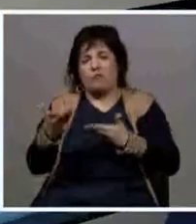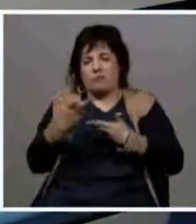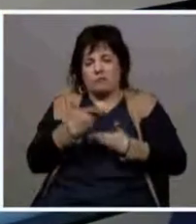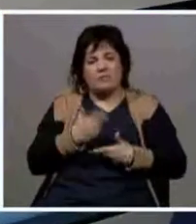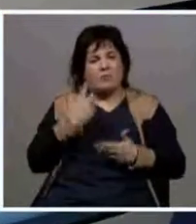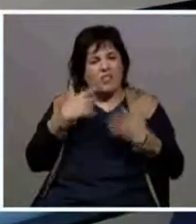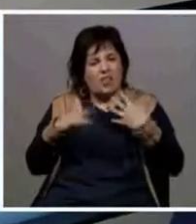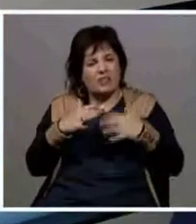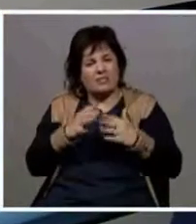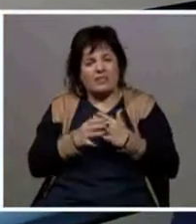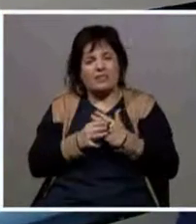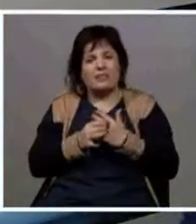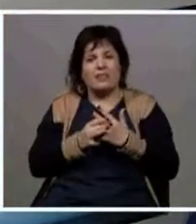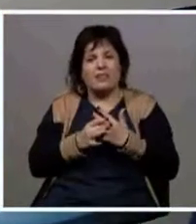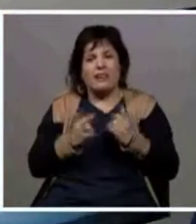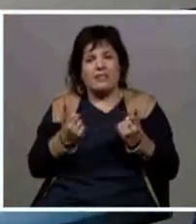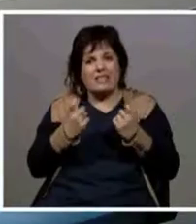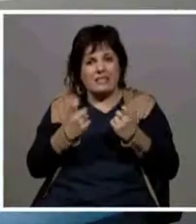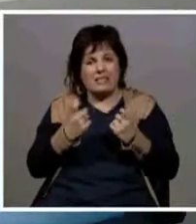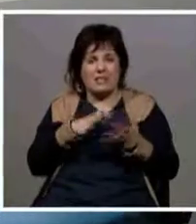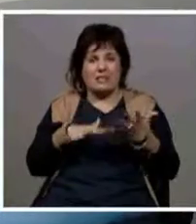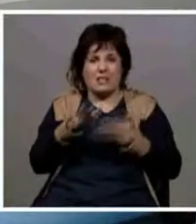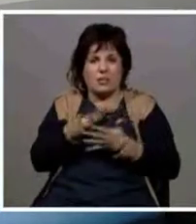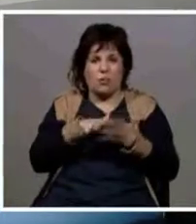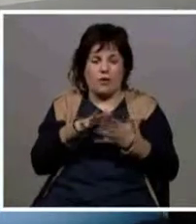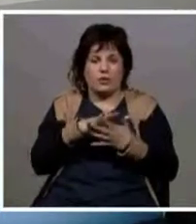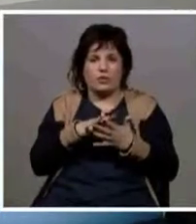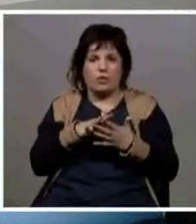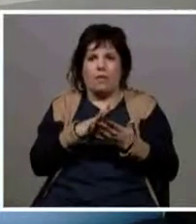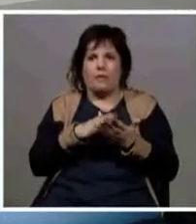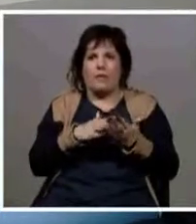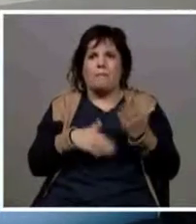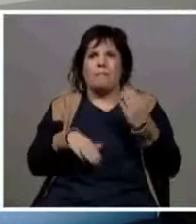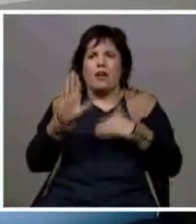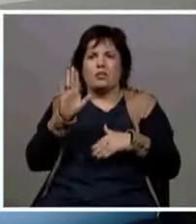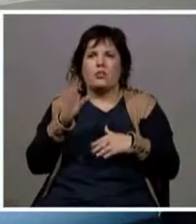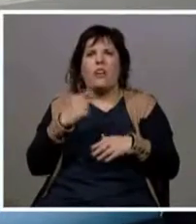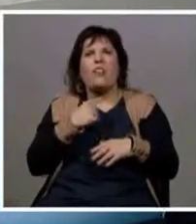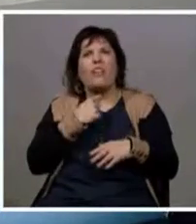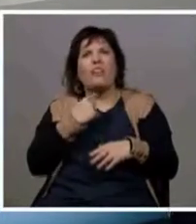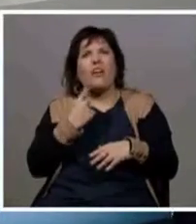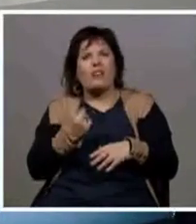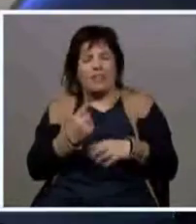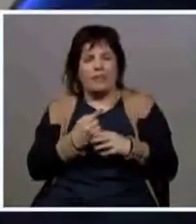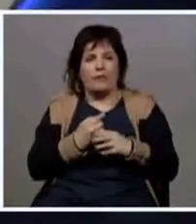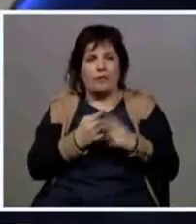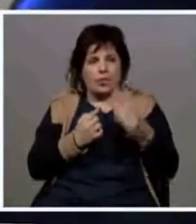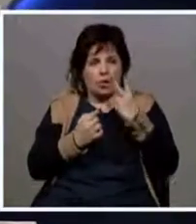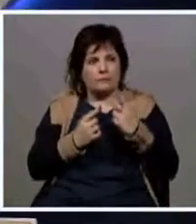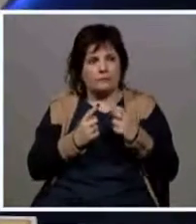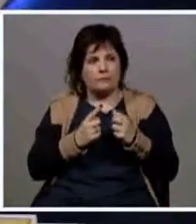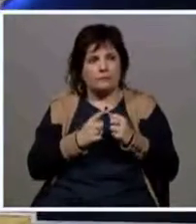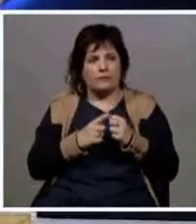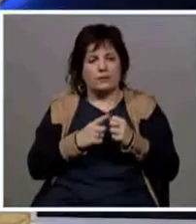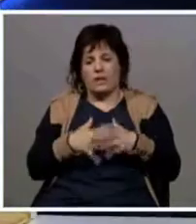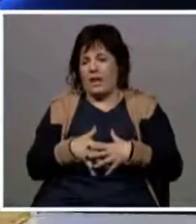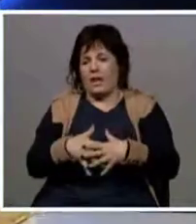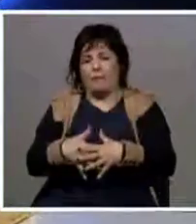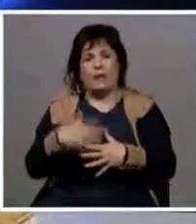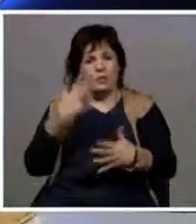adolescente necesitarían y más en estas situaciones de mayor vulnerabilidad mira dos cuestiones primero el embarazo de la